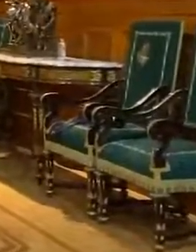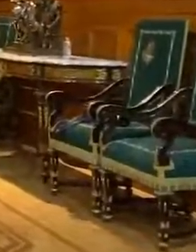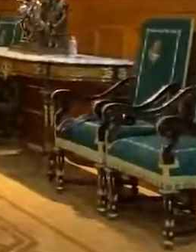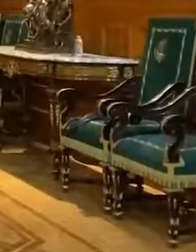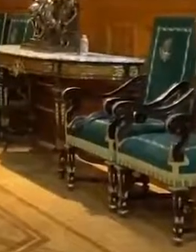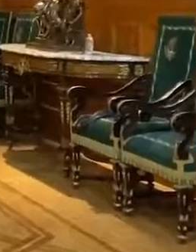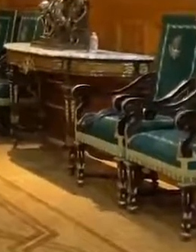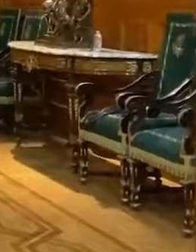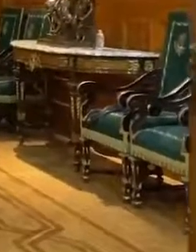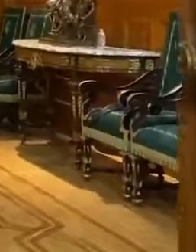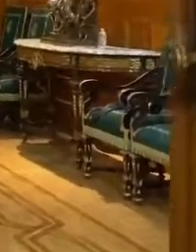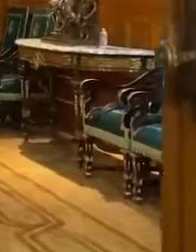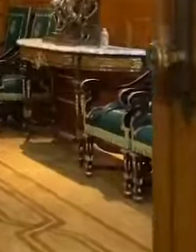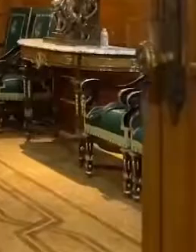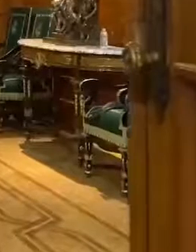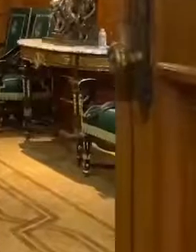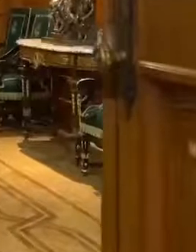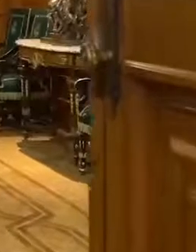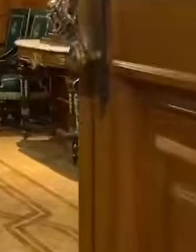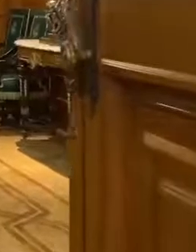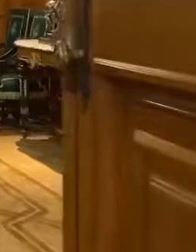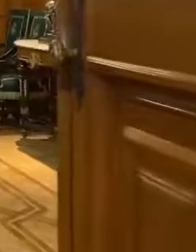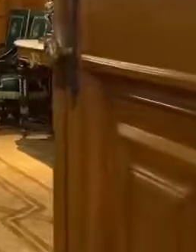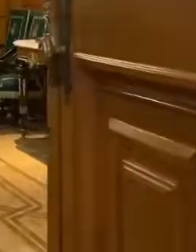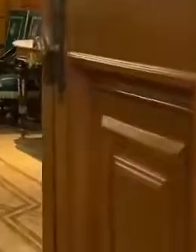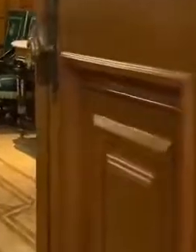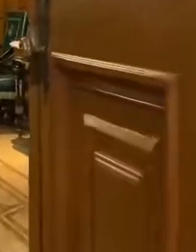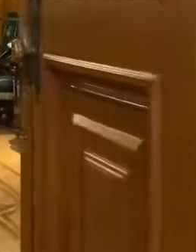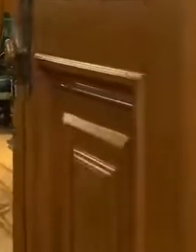que nos ha afectado también en la economía,